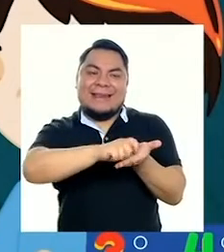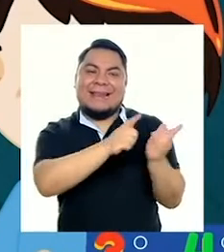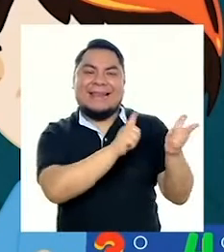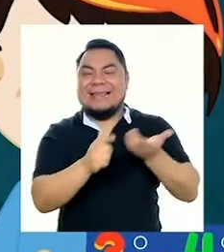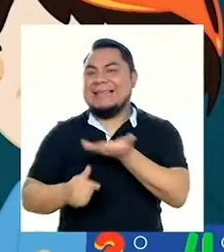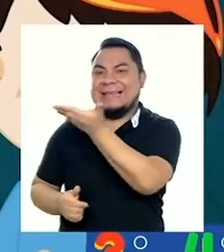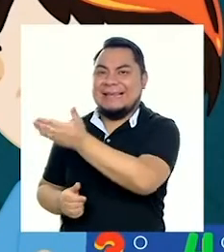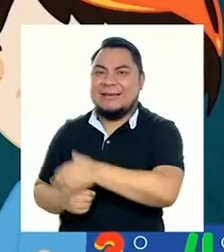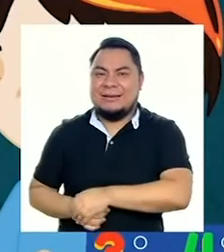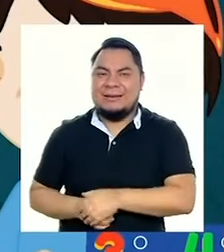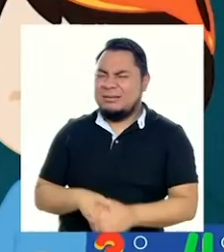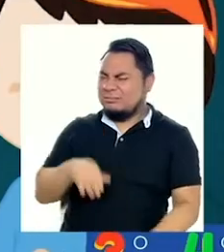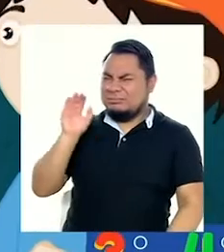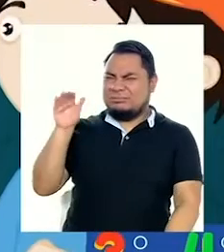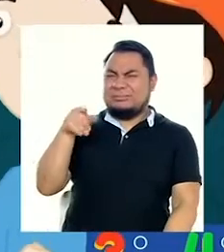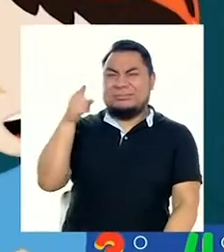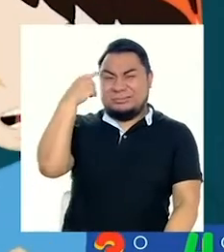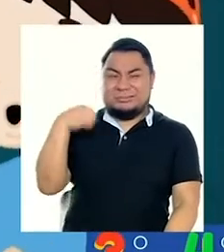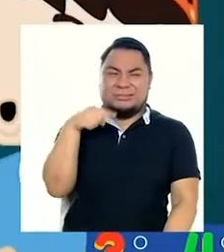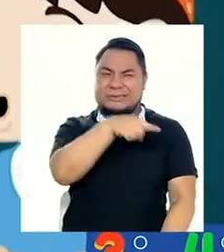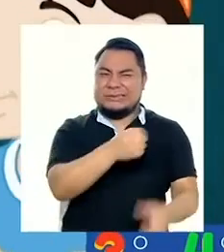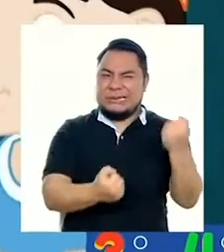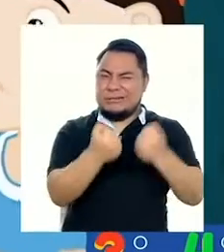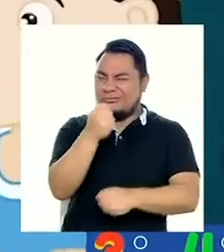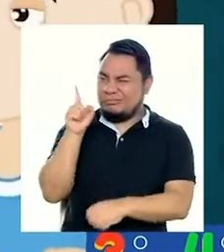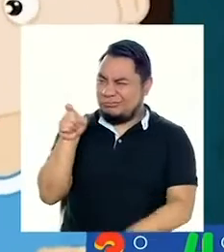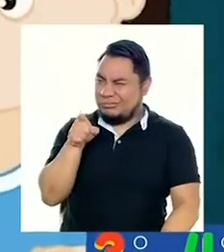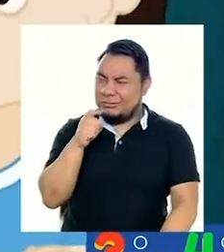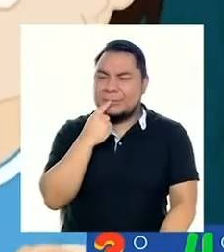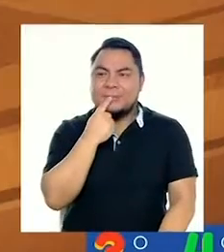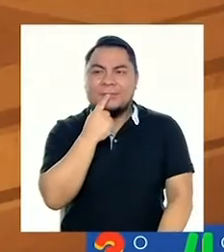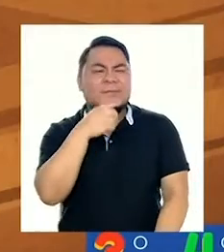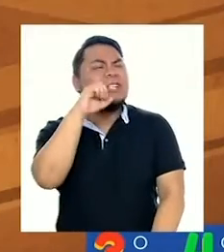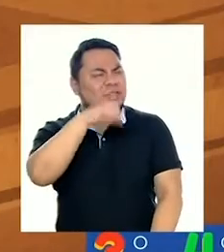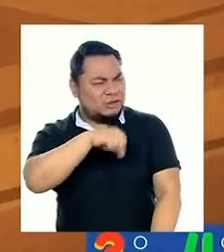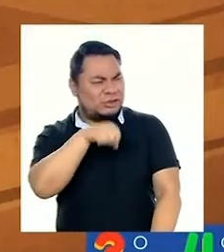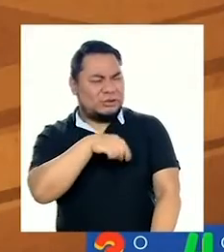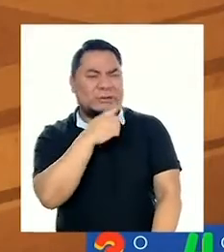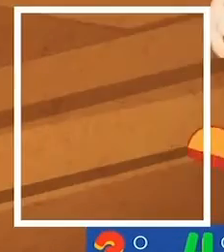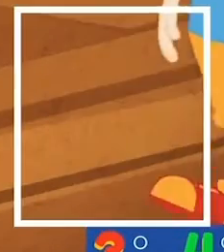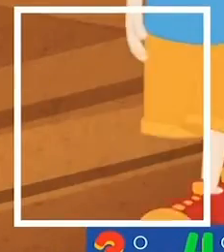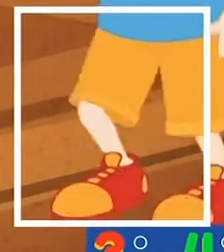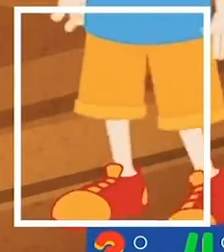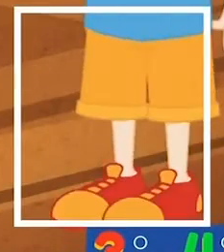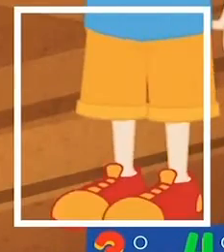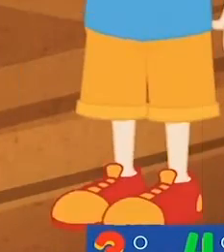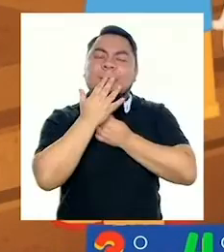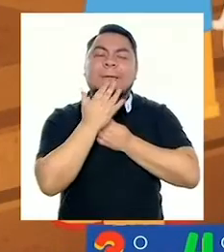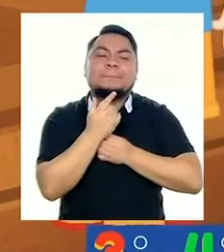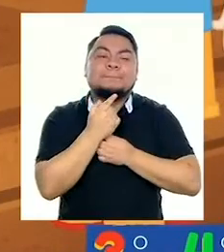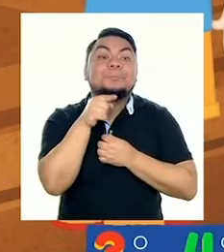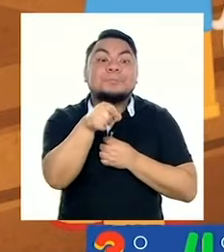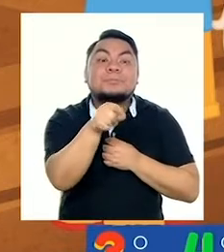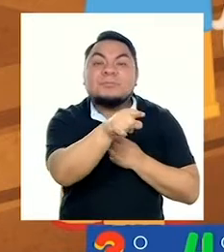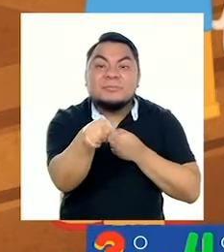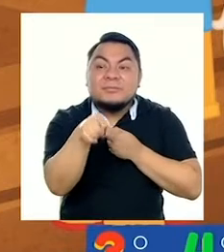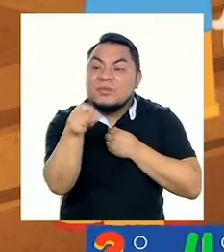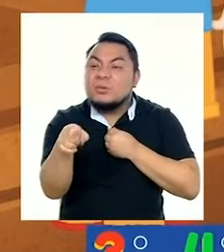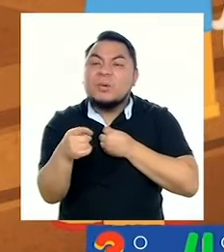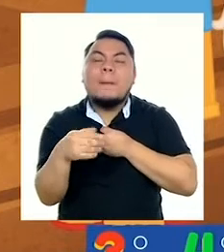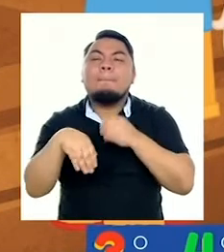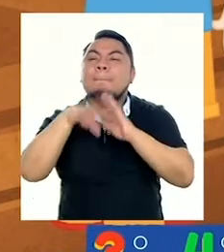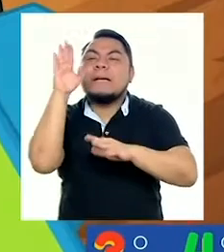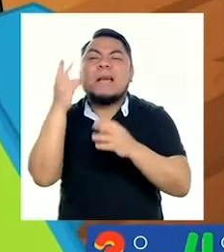¿Están seguros? Sí, claro. ¿Quién de ustedes es el más